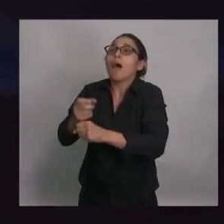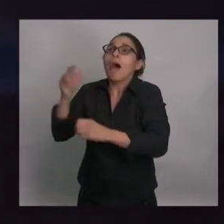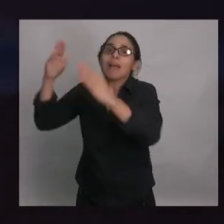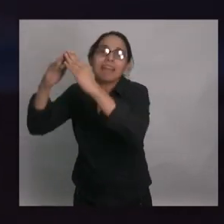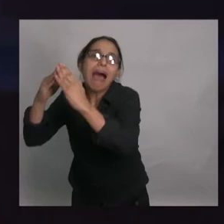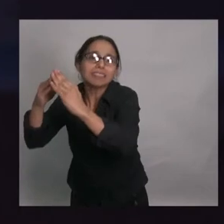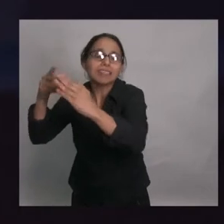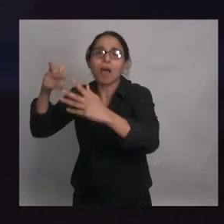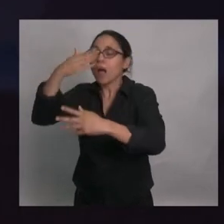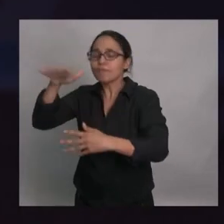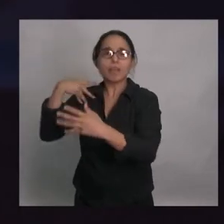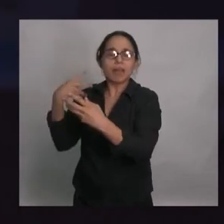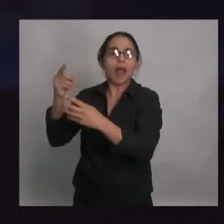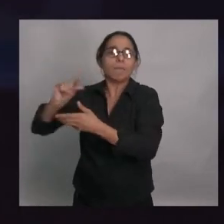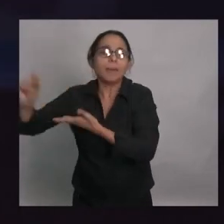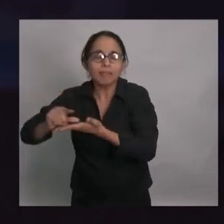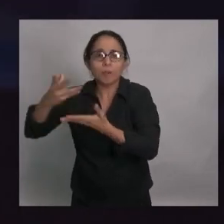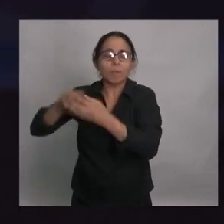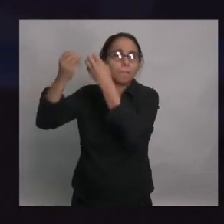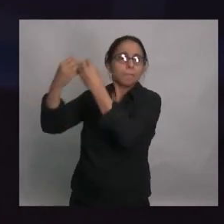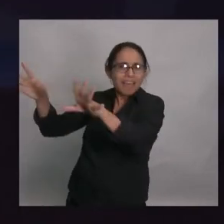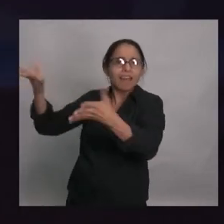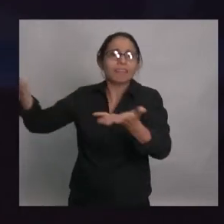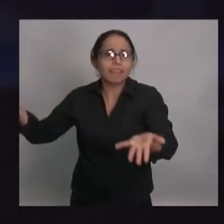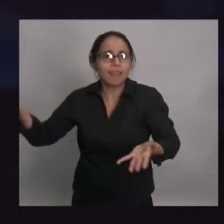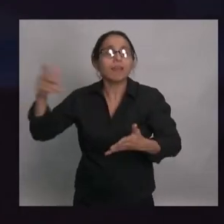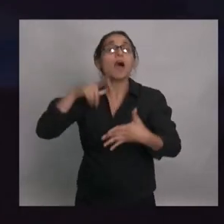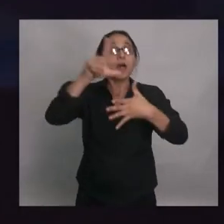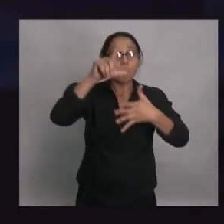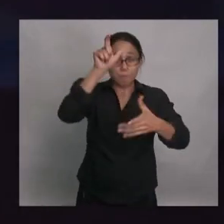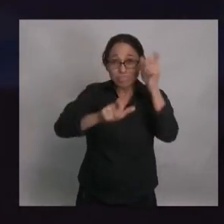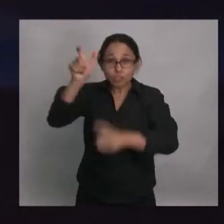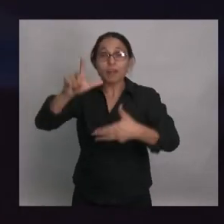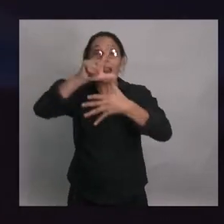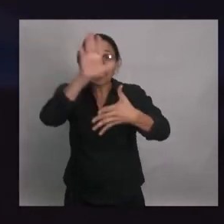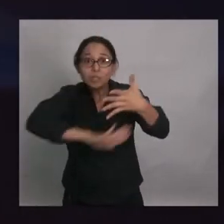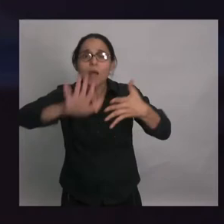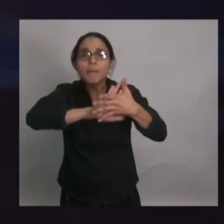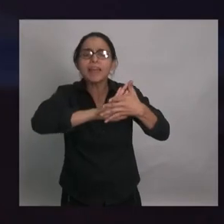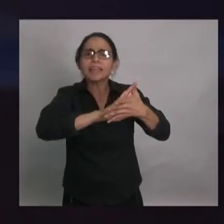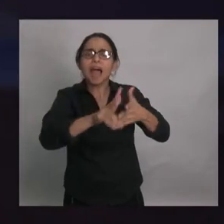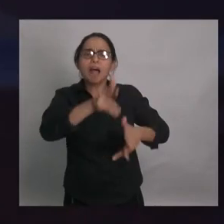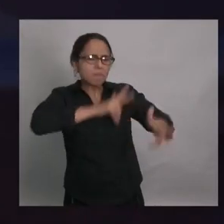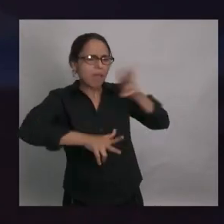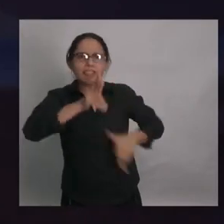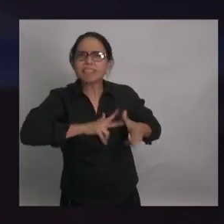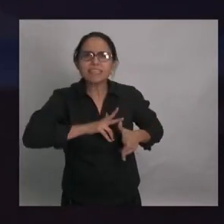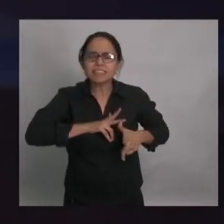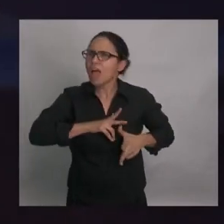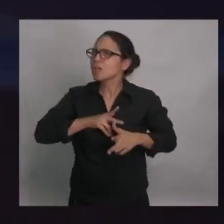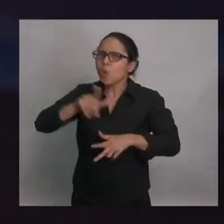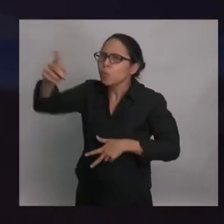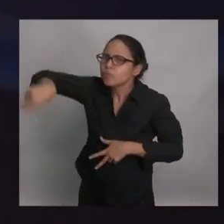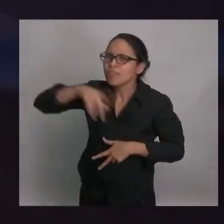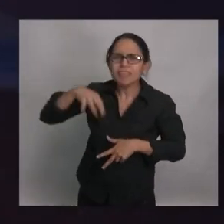y fueron precisamente latinoamericanos y latinoamericanas las que nos dijeron a los españoles tenéis que luchar porque os están robando